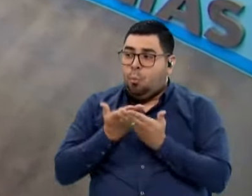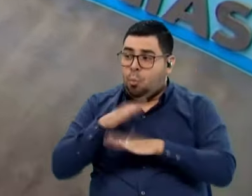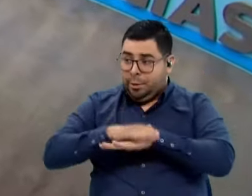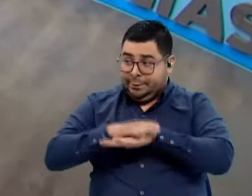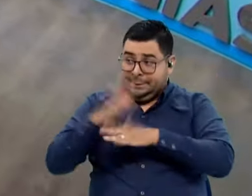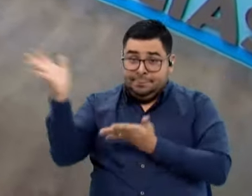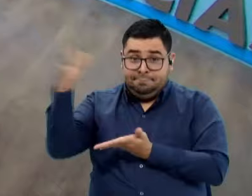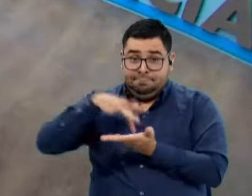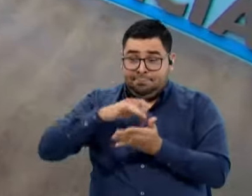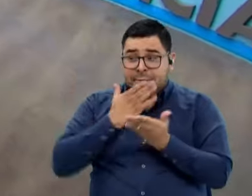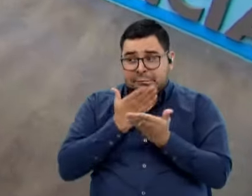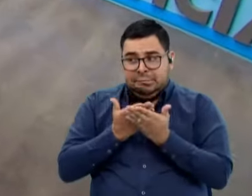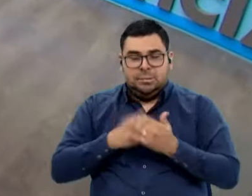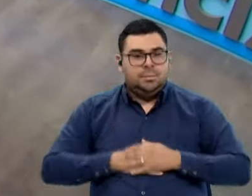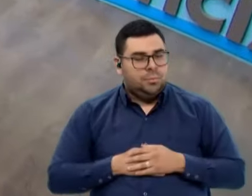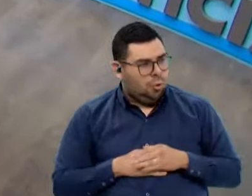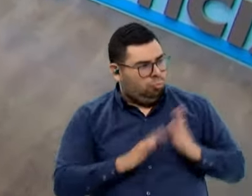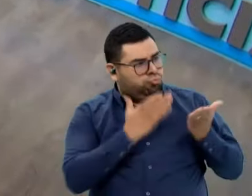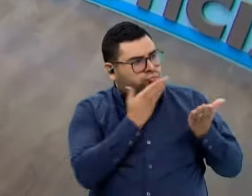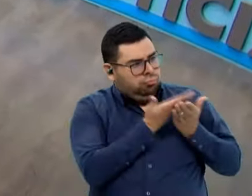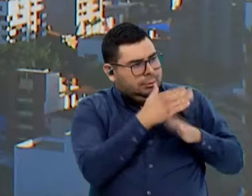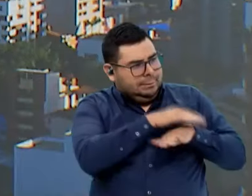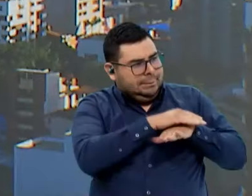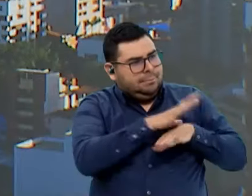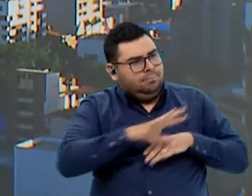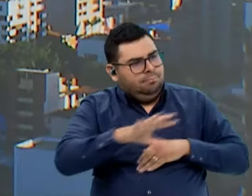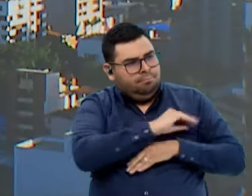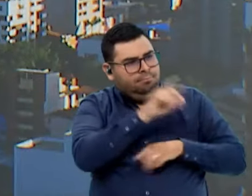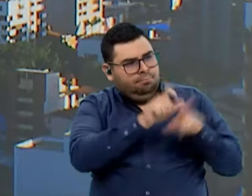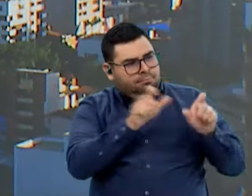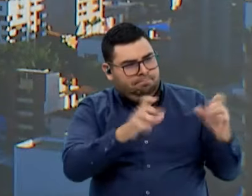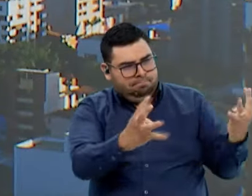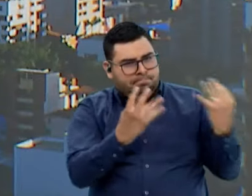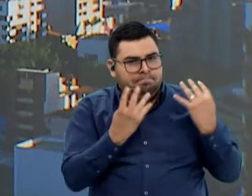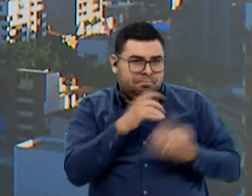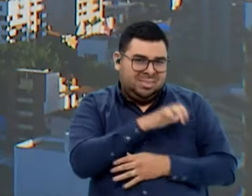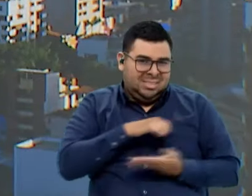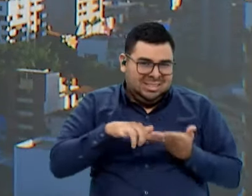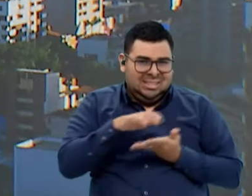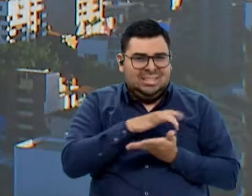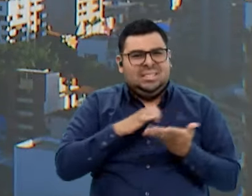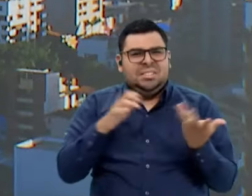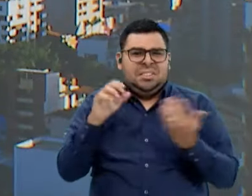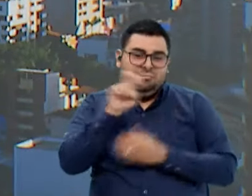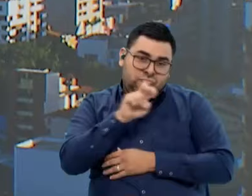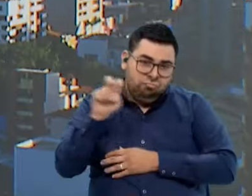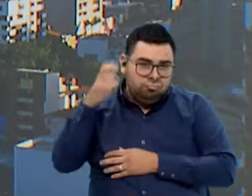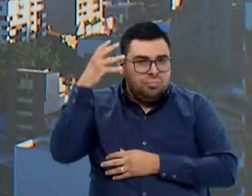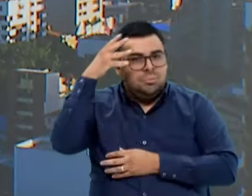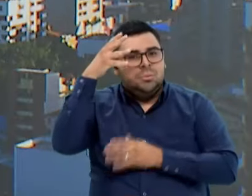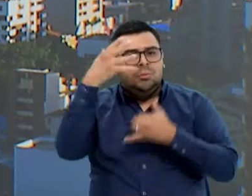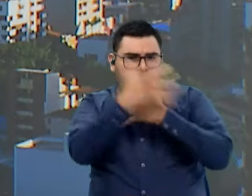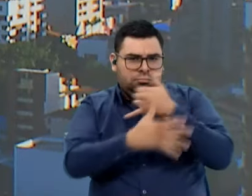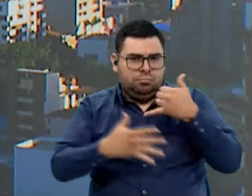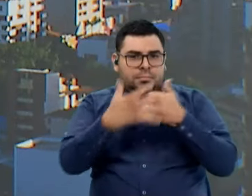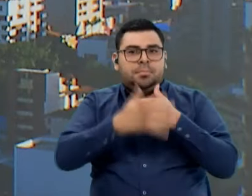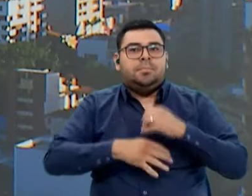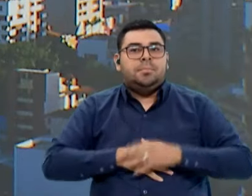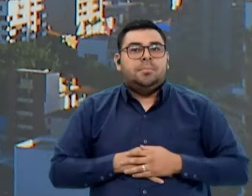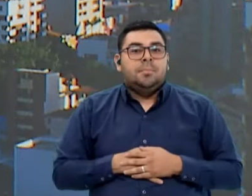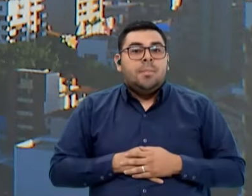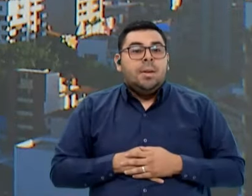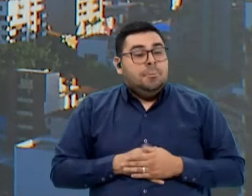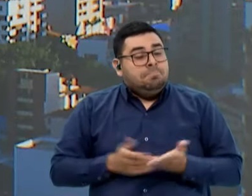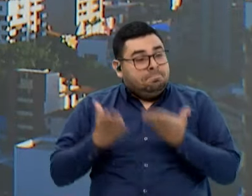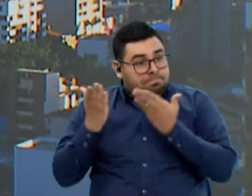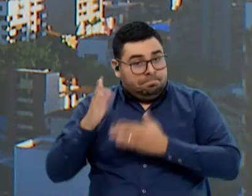la invitación. Muy buenas tardes a todos los santandereanos y nortesantandereanos y a todo el país en especial que nos está viendo. De parte de nuestro presidente, el doctor Gustavo